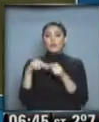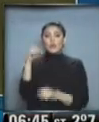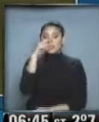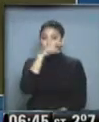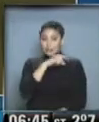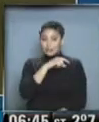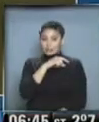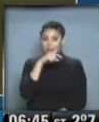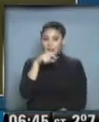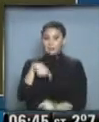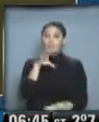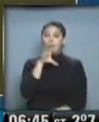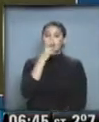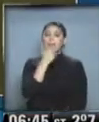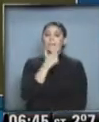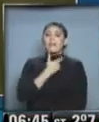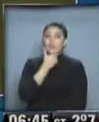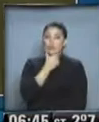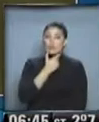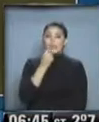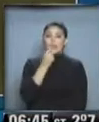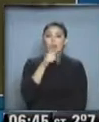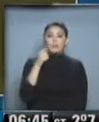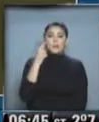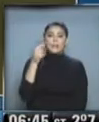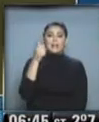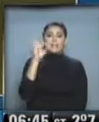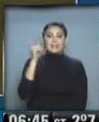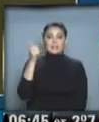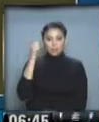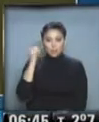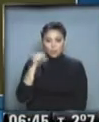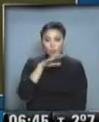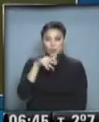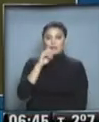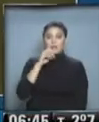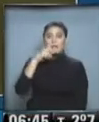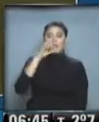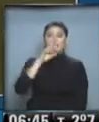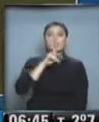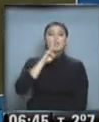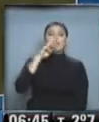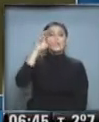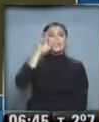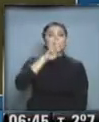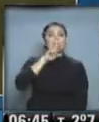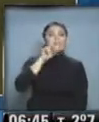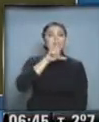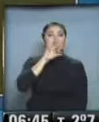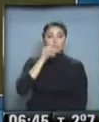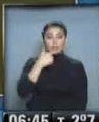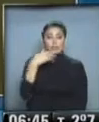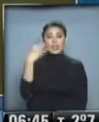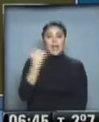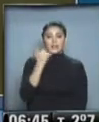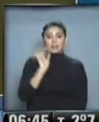7, llegamos a Mendoza, el kilómetro 1069 en Potrerillos, hay obra y hielo sobre el pavimento, así que transite